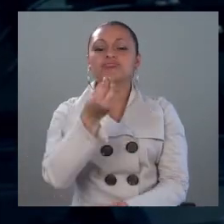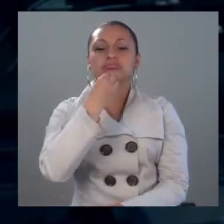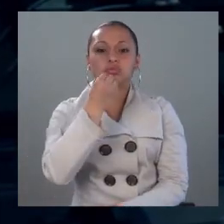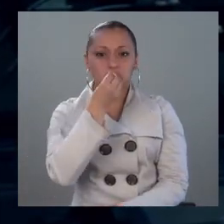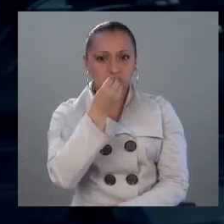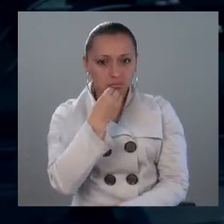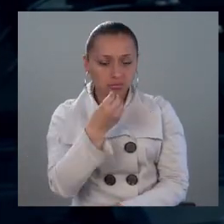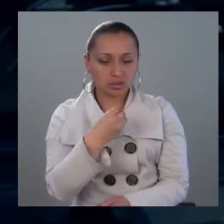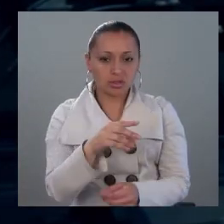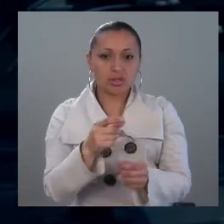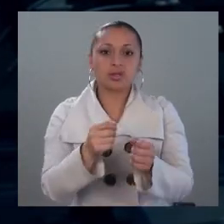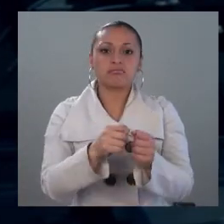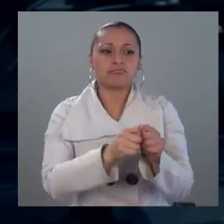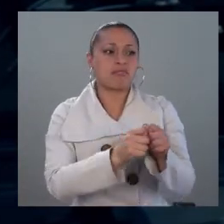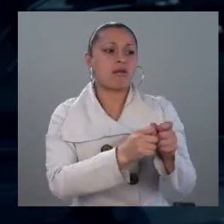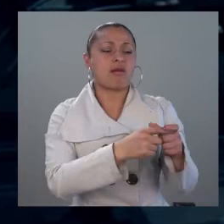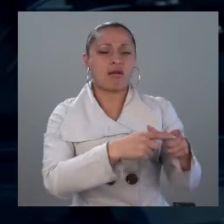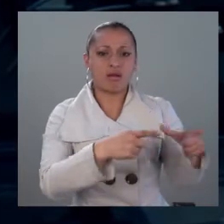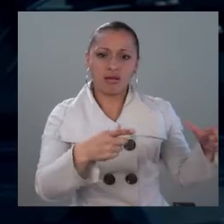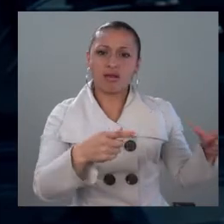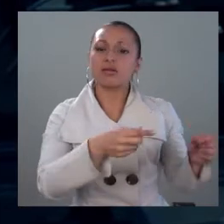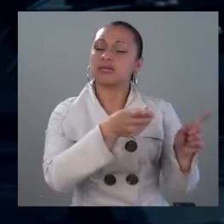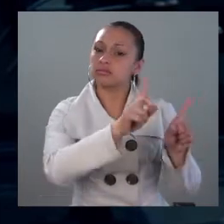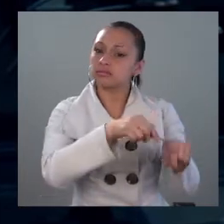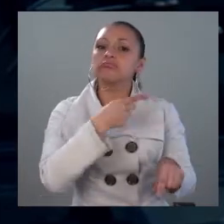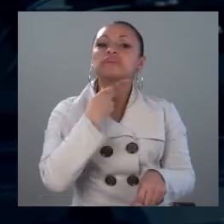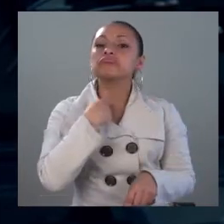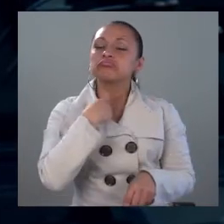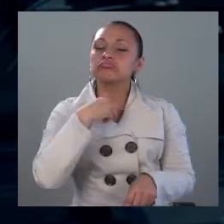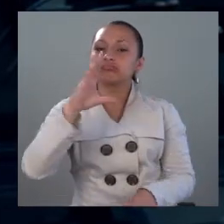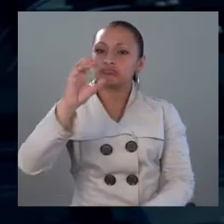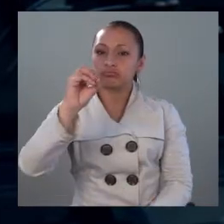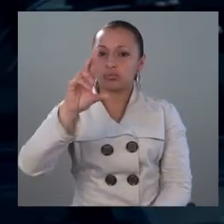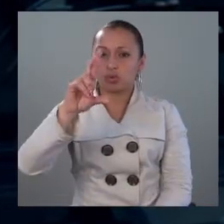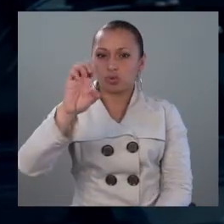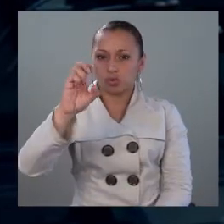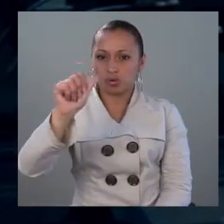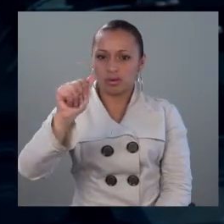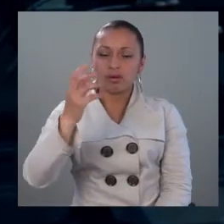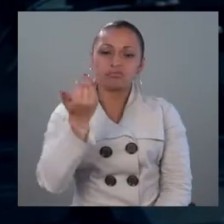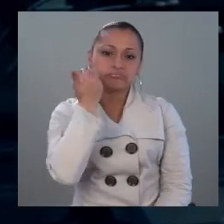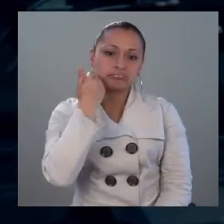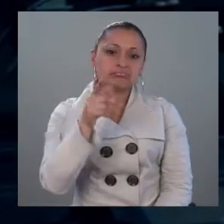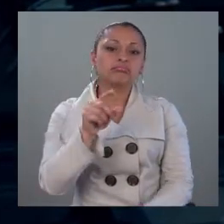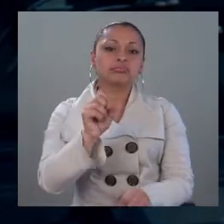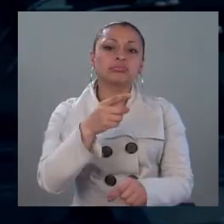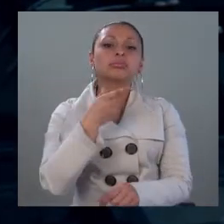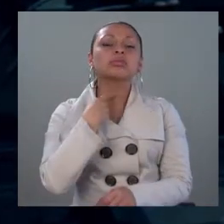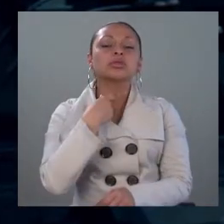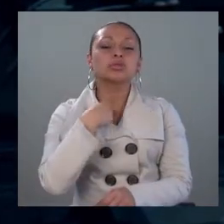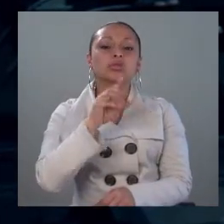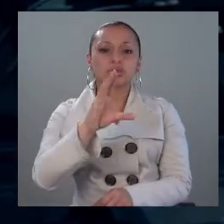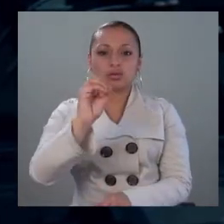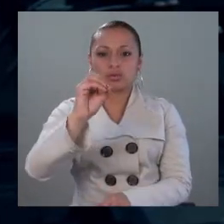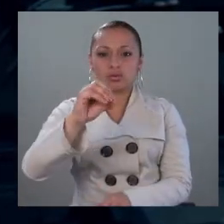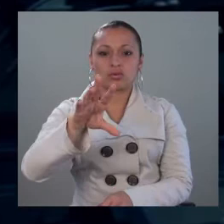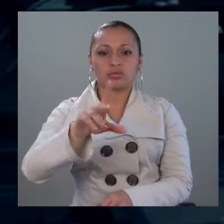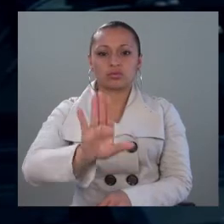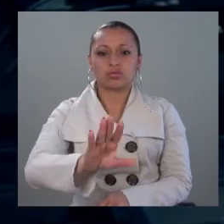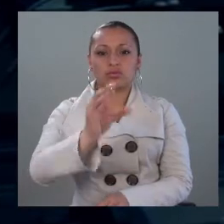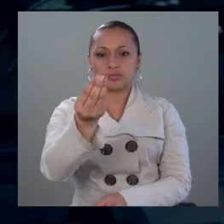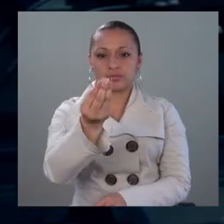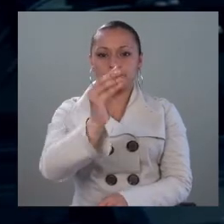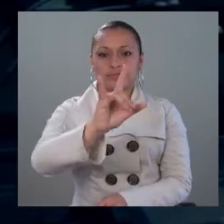de dieta y cada vez aumentando también las atenciones de los consumidores coreanos sobre productos, productos de